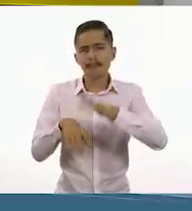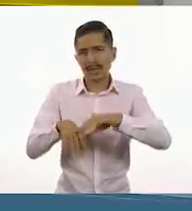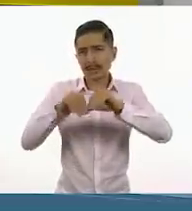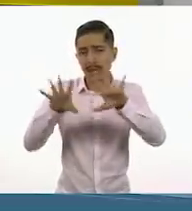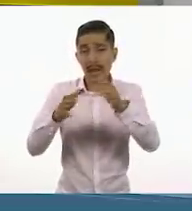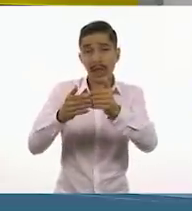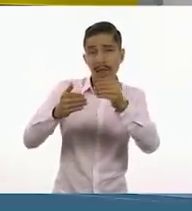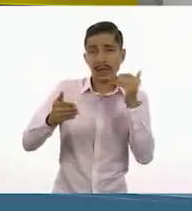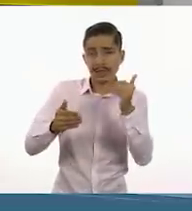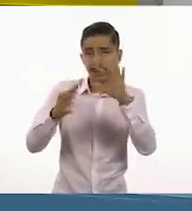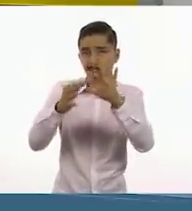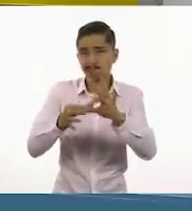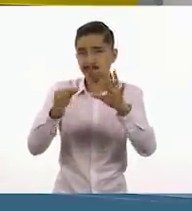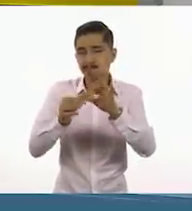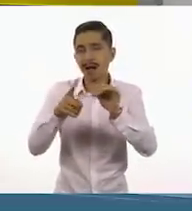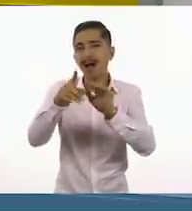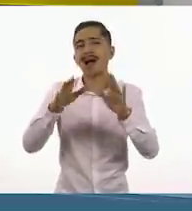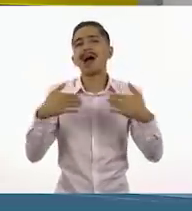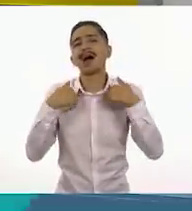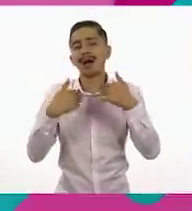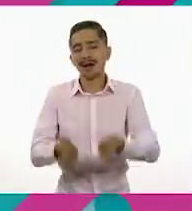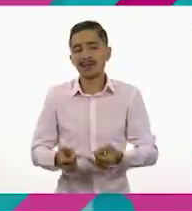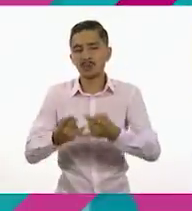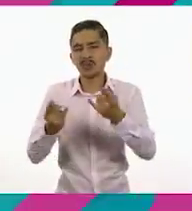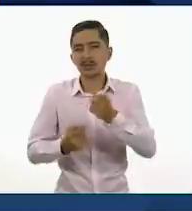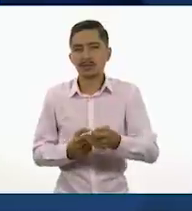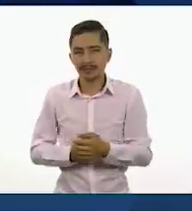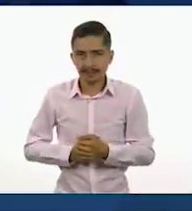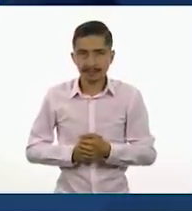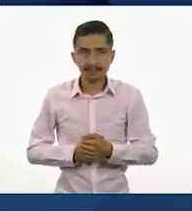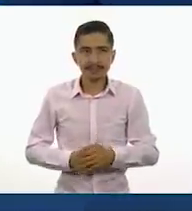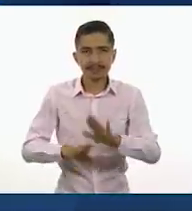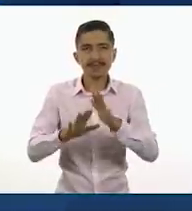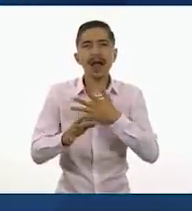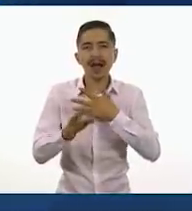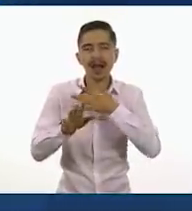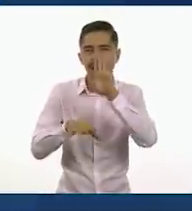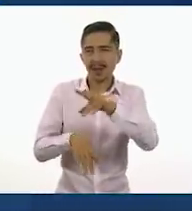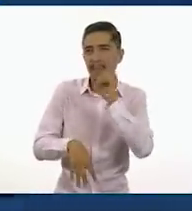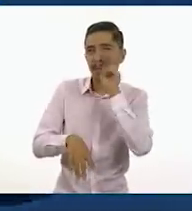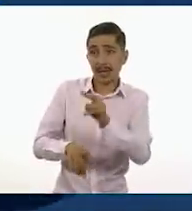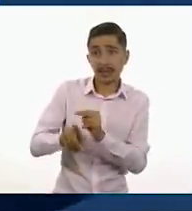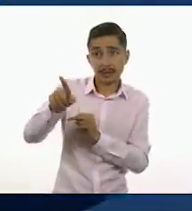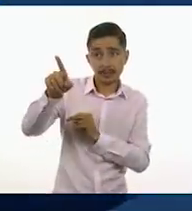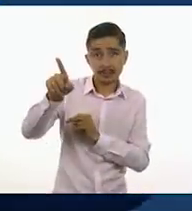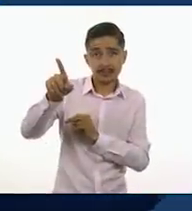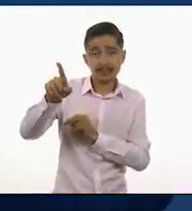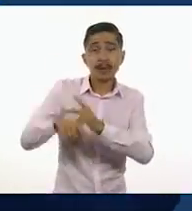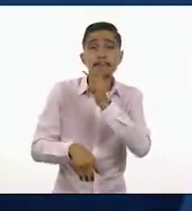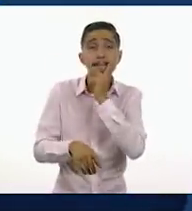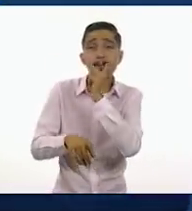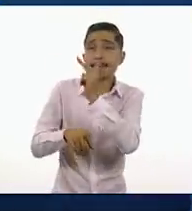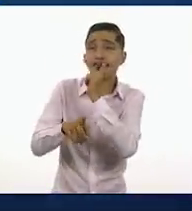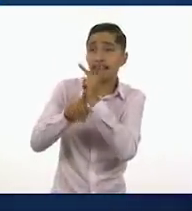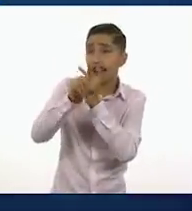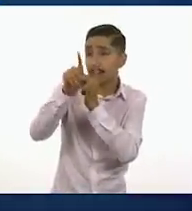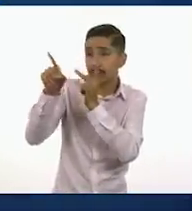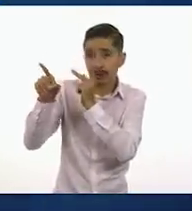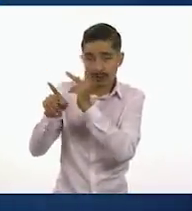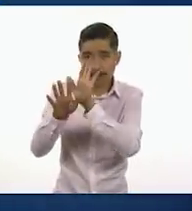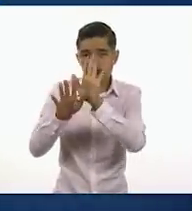previamente para que puedan entender ya después el cuento. De hecho, van a estar apareciendo en su pantalla. Sí. Estas palabras son las